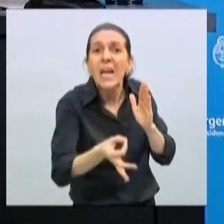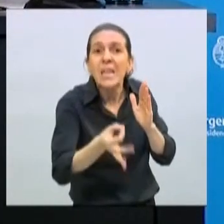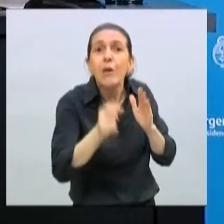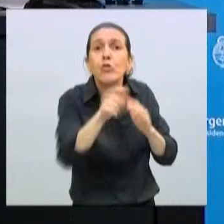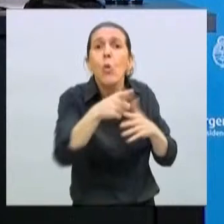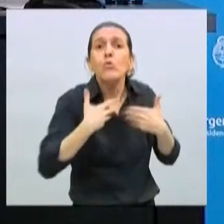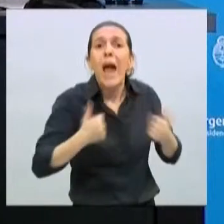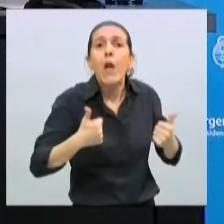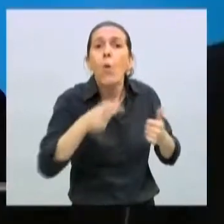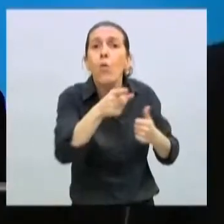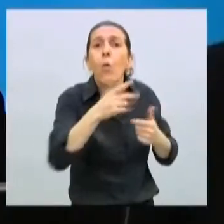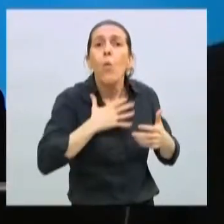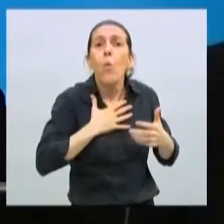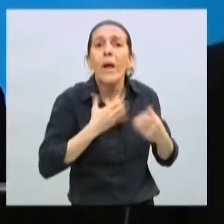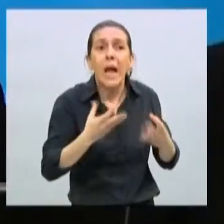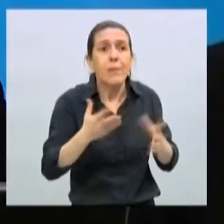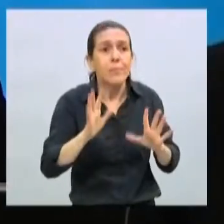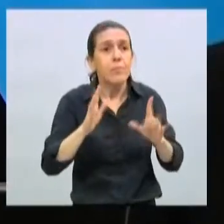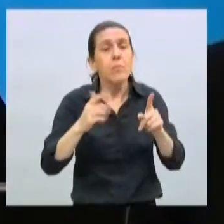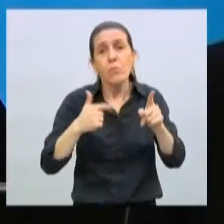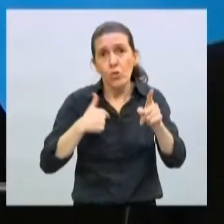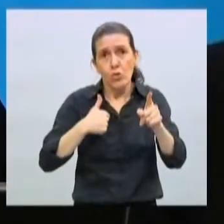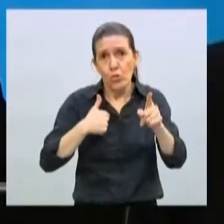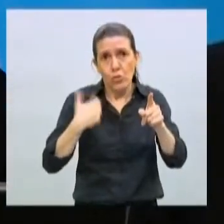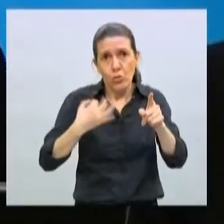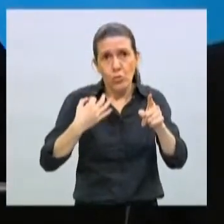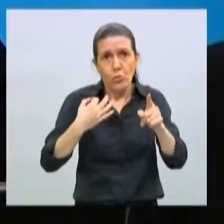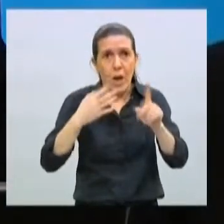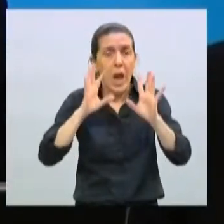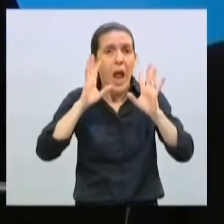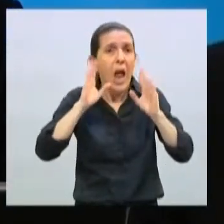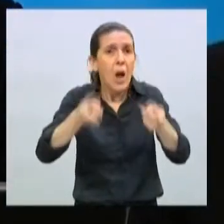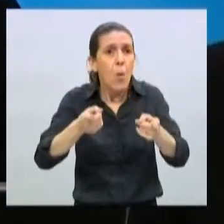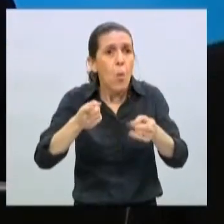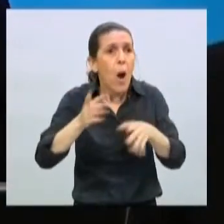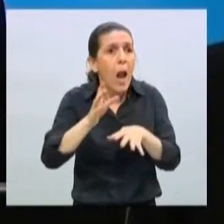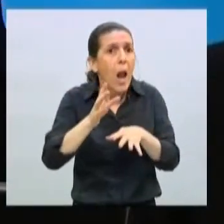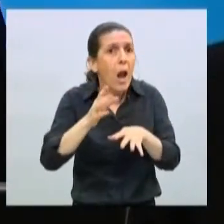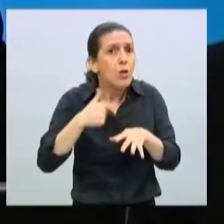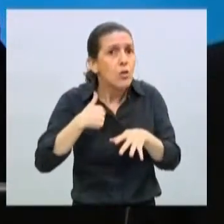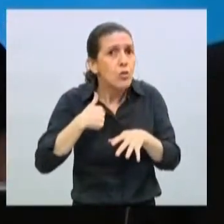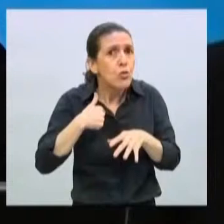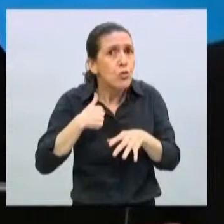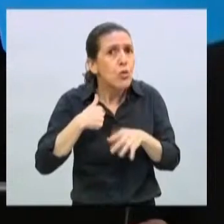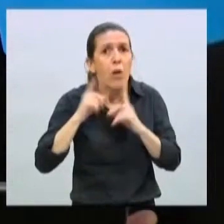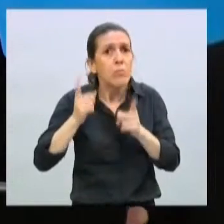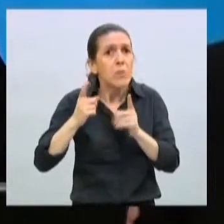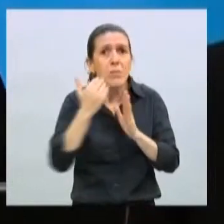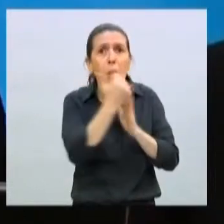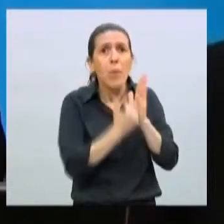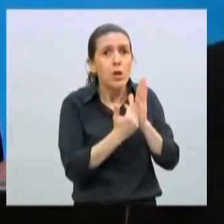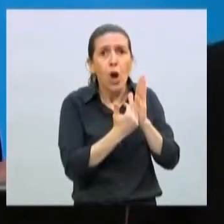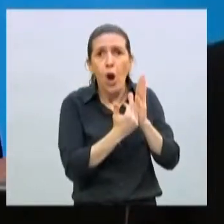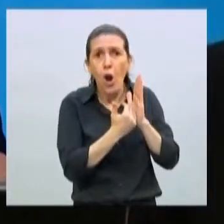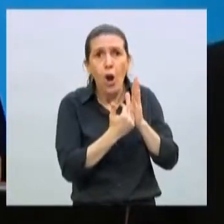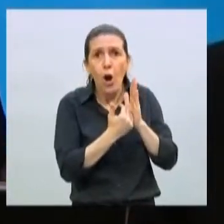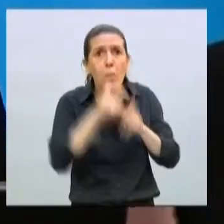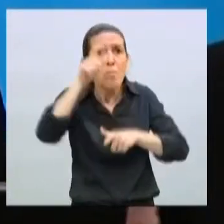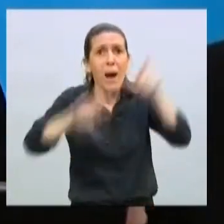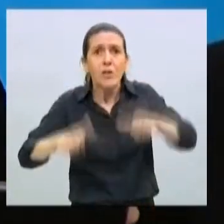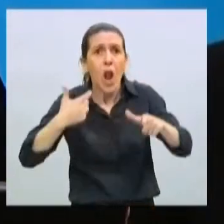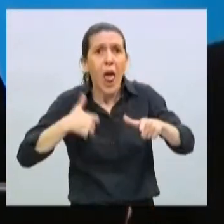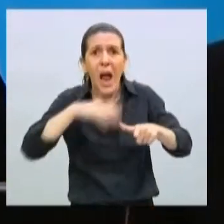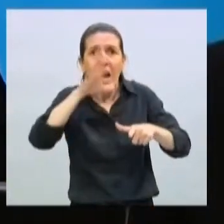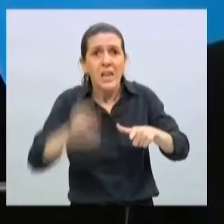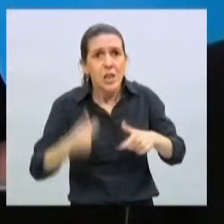estado de salud. Yo estoy espléndido, pero más allá de todo esto, pero yo sigo los protocolos de todos. O